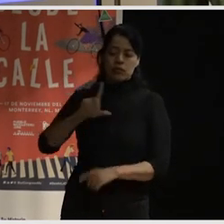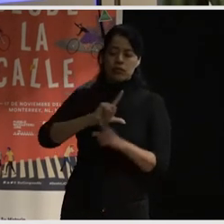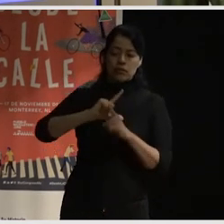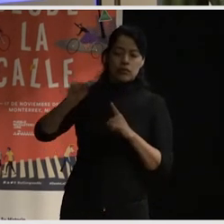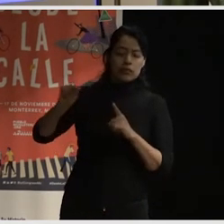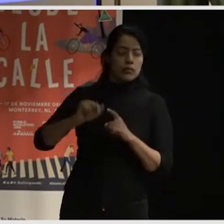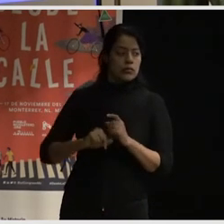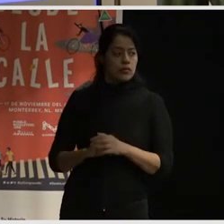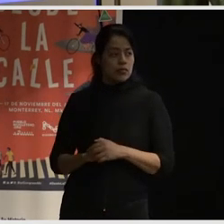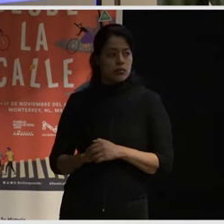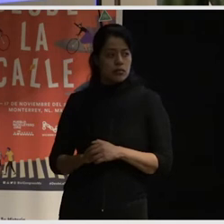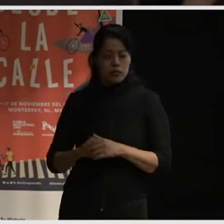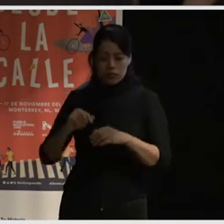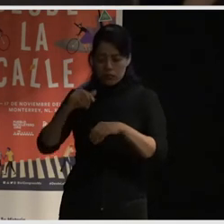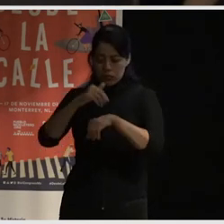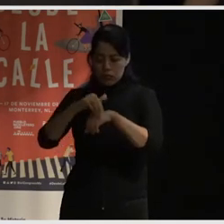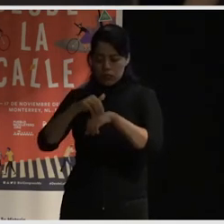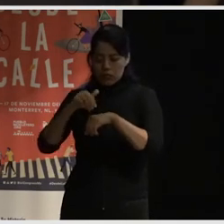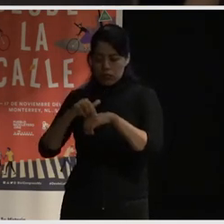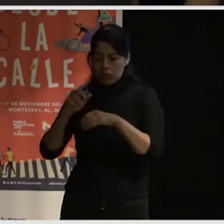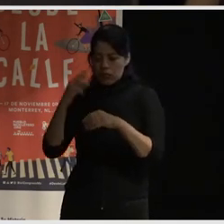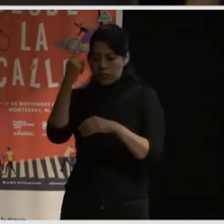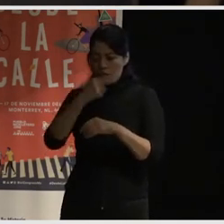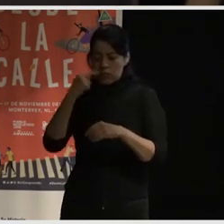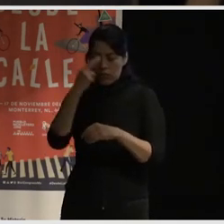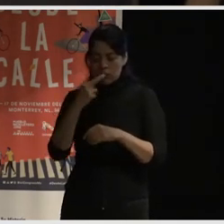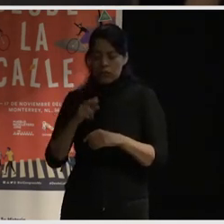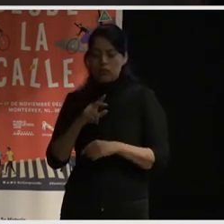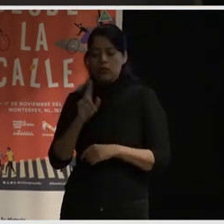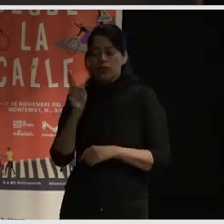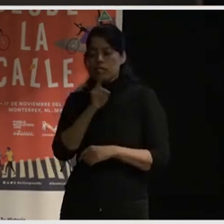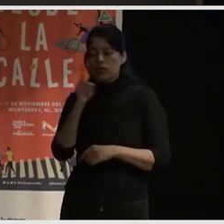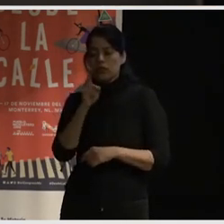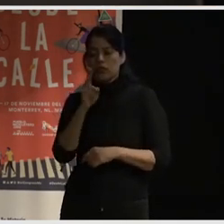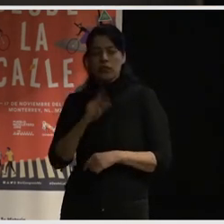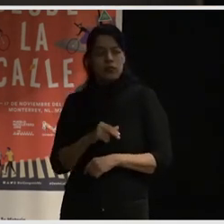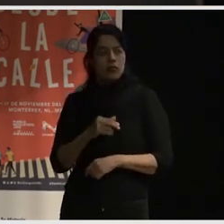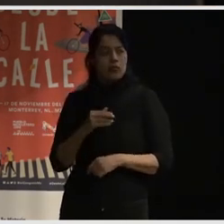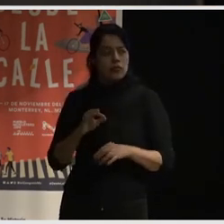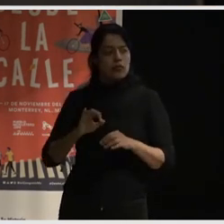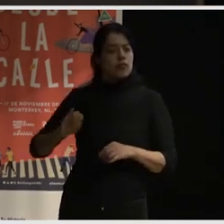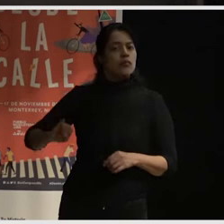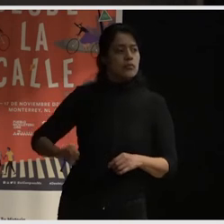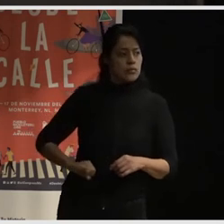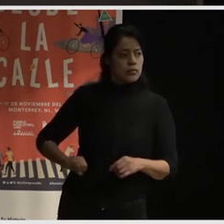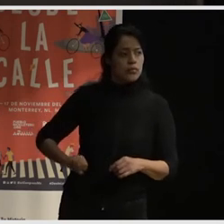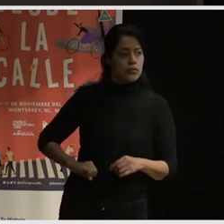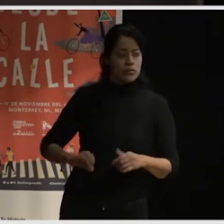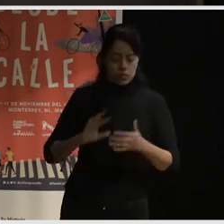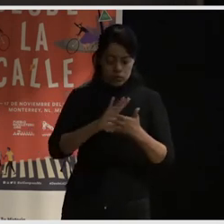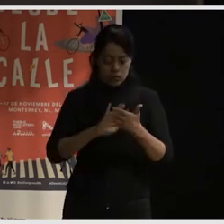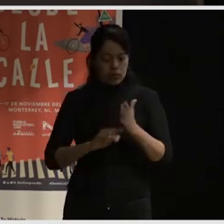a su conteo de monitoreo del aire lo más interesante dentro de los datos